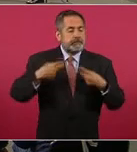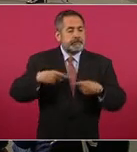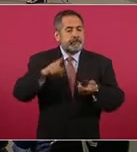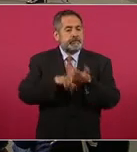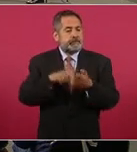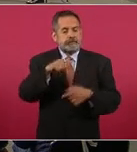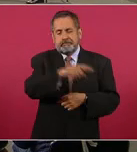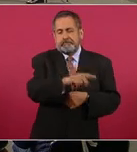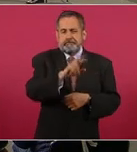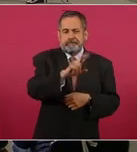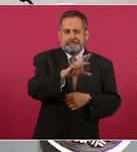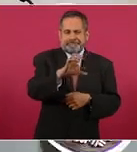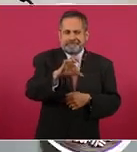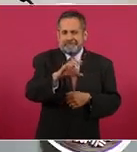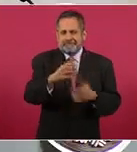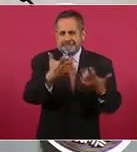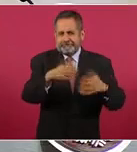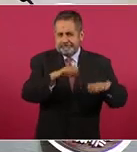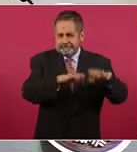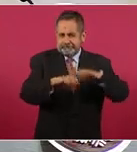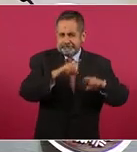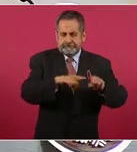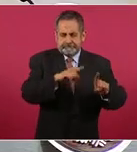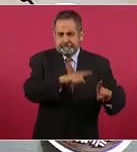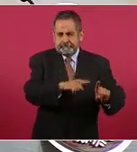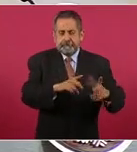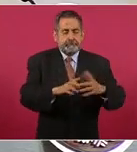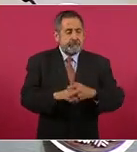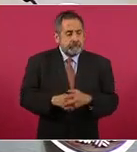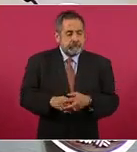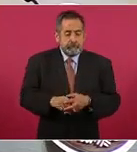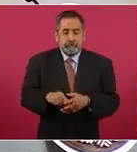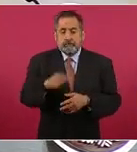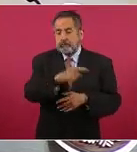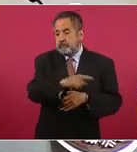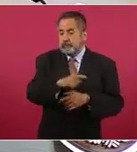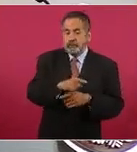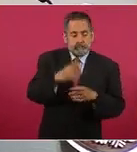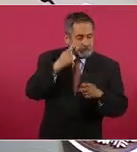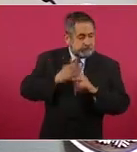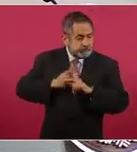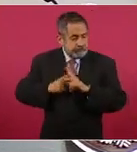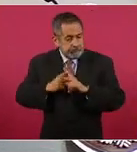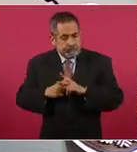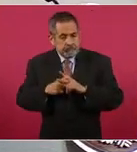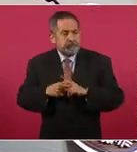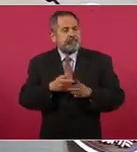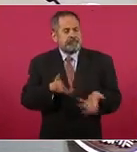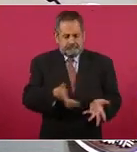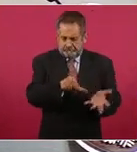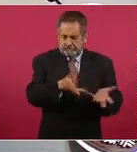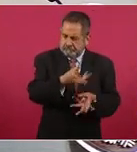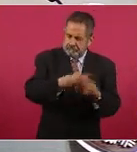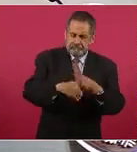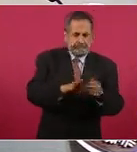morales, lo que se hizo fue aumentar la deducción de las inversiones también para motivar la reactivación.